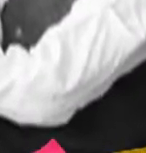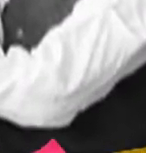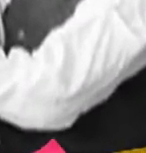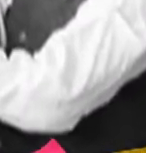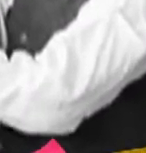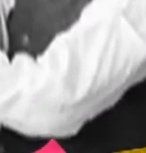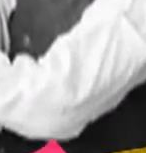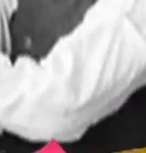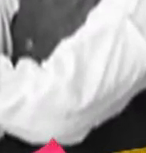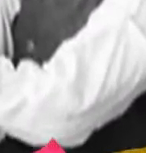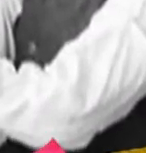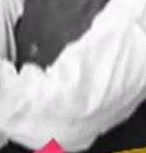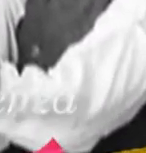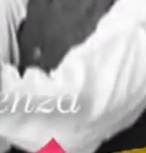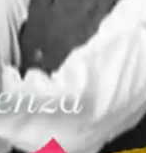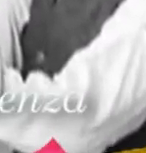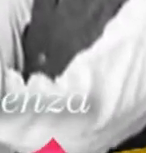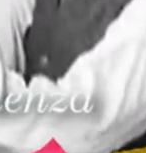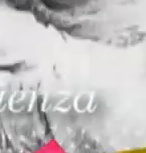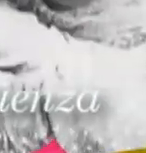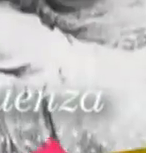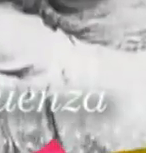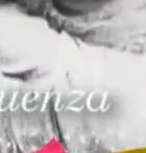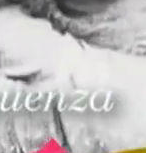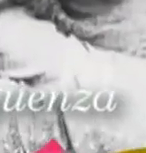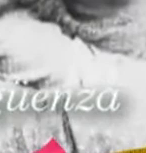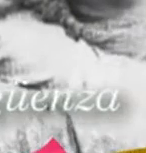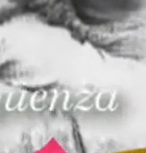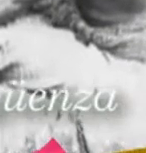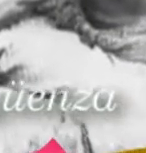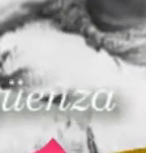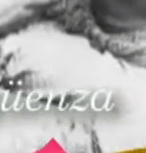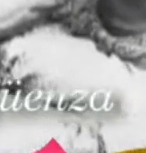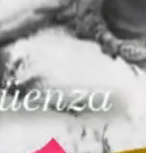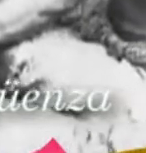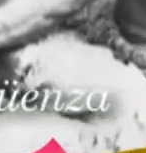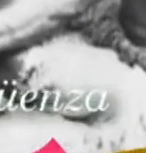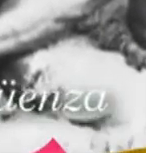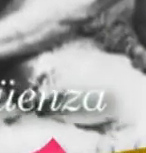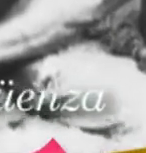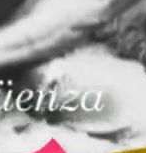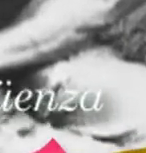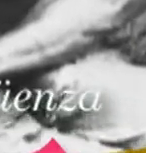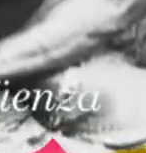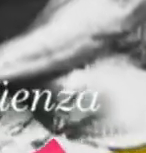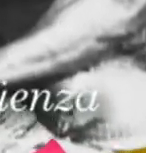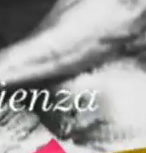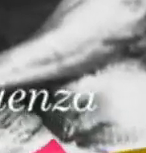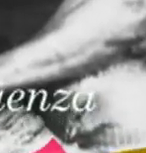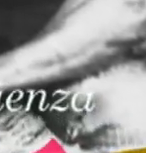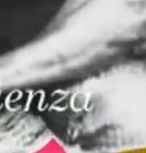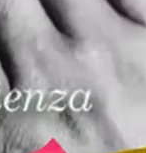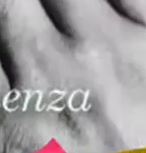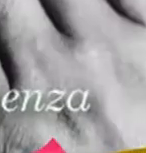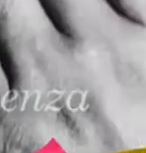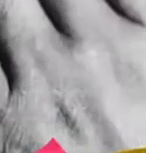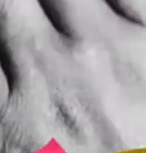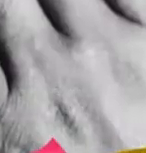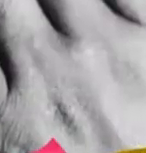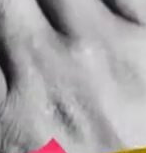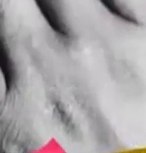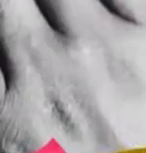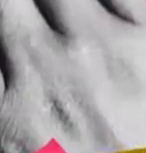el tatuaje para marcar a los delincuentes. La marca de la vergüenza era llevada por toda su vida por los que habían osado romper la